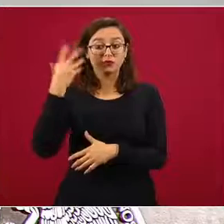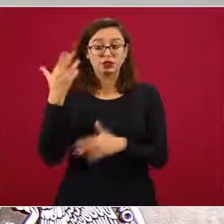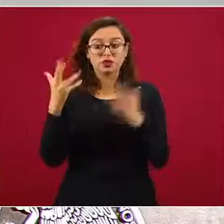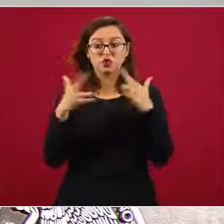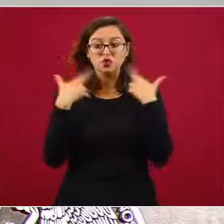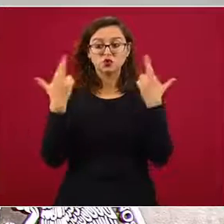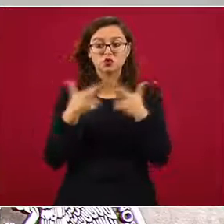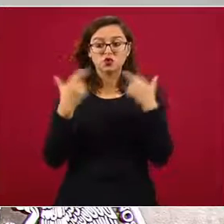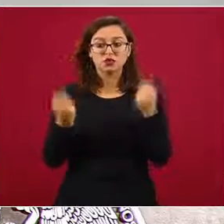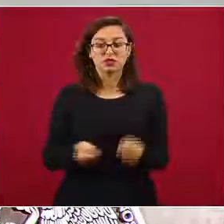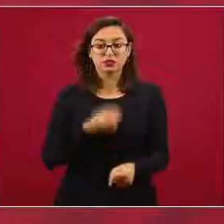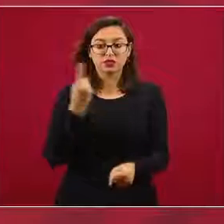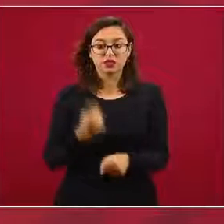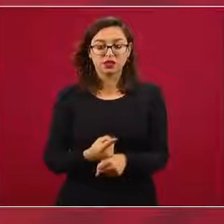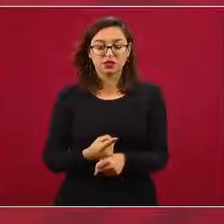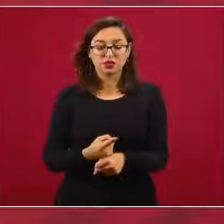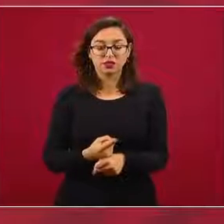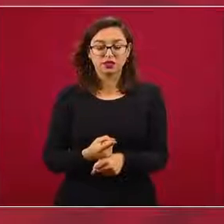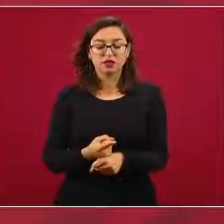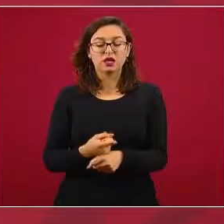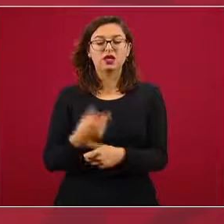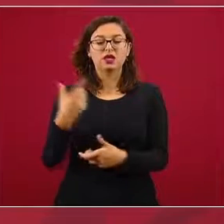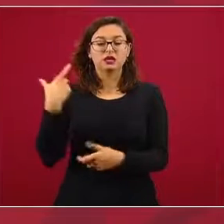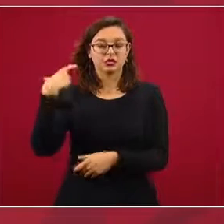de seguridad en Querétaro,